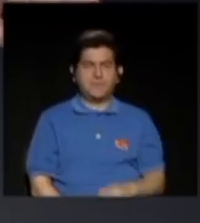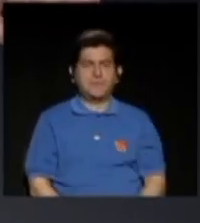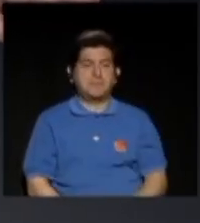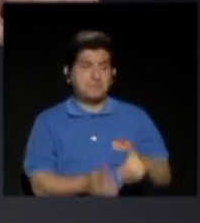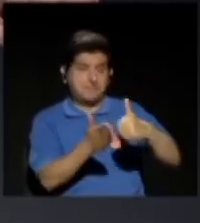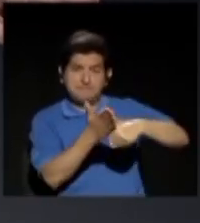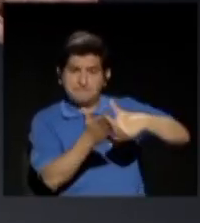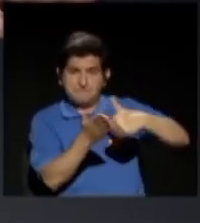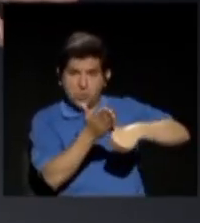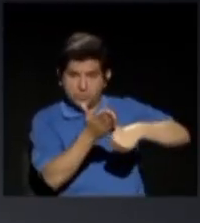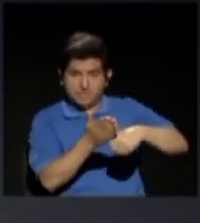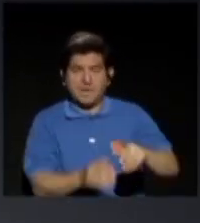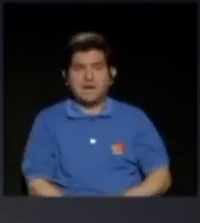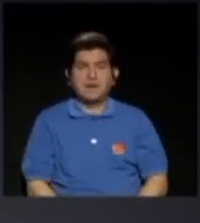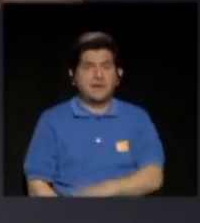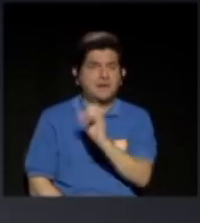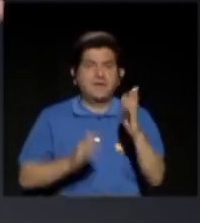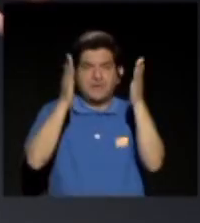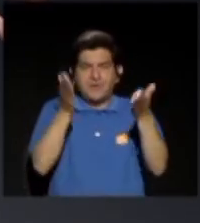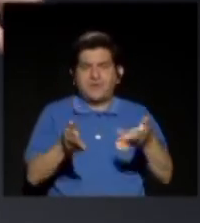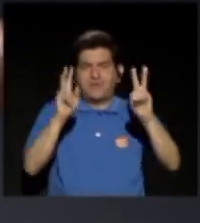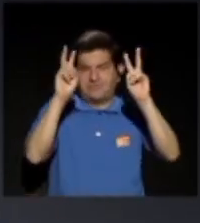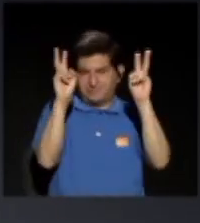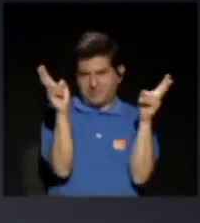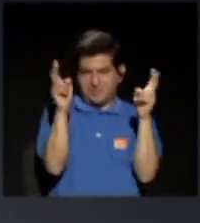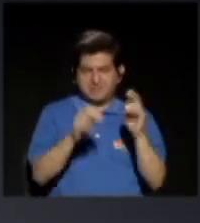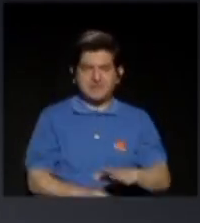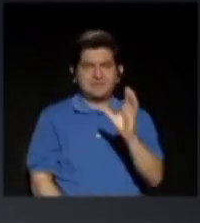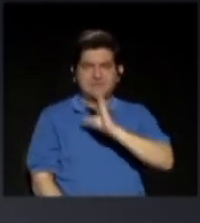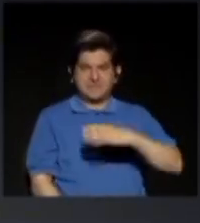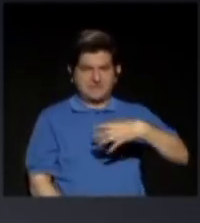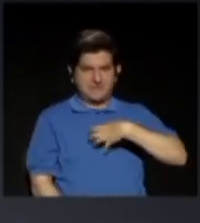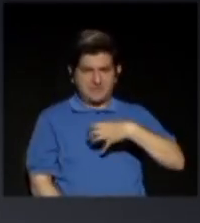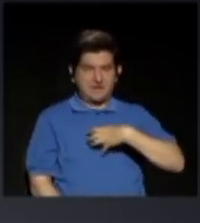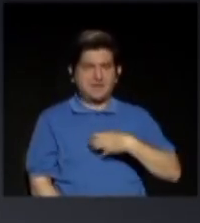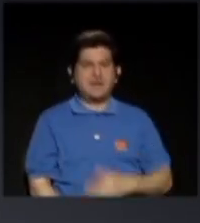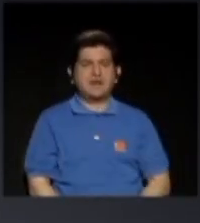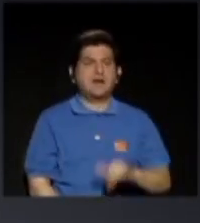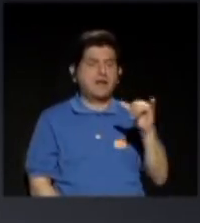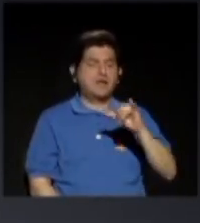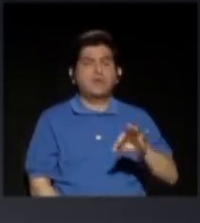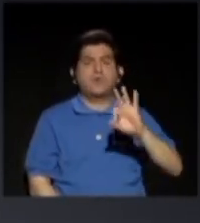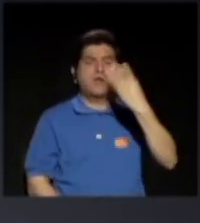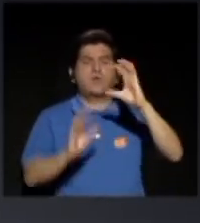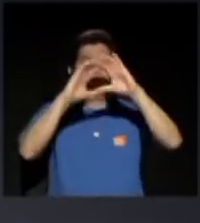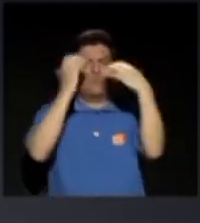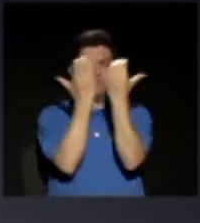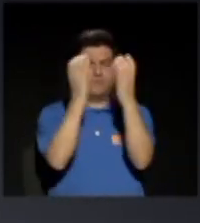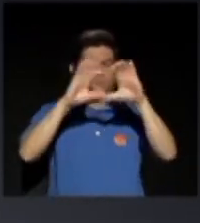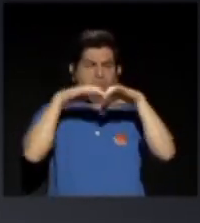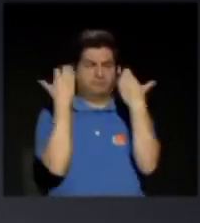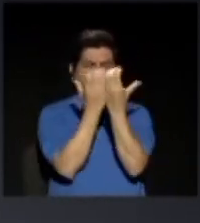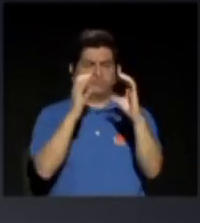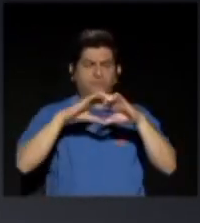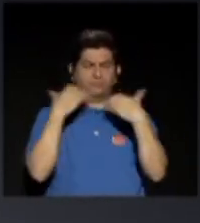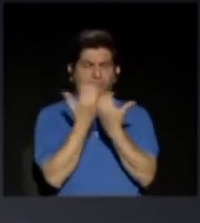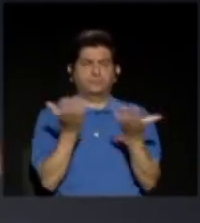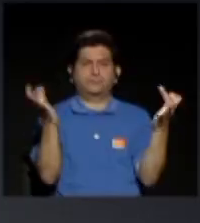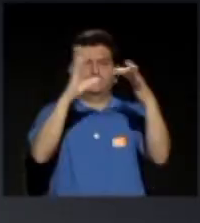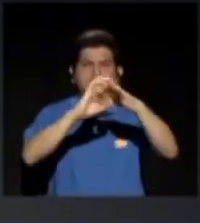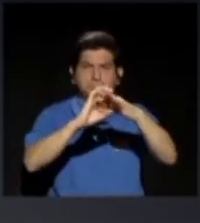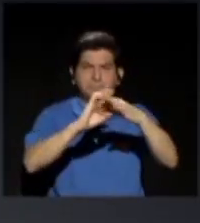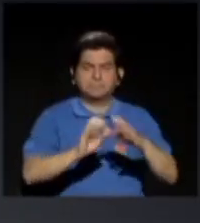votan los costarricenses en sus características, sino que la manera de clasificar corresponde a eso. Y